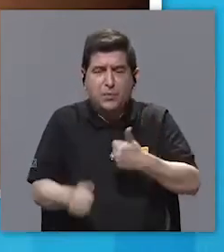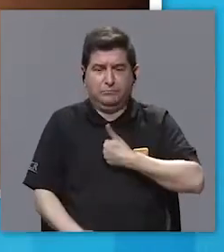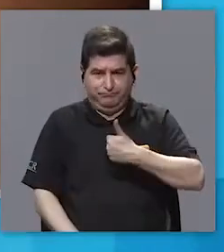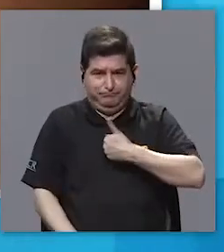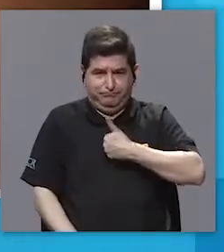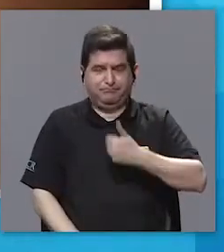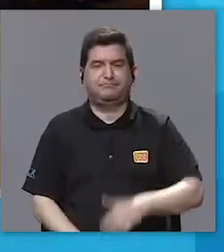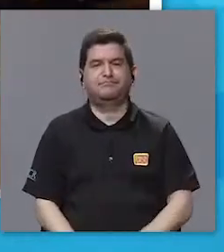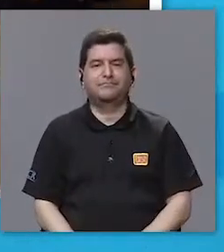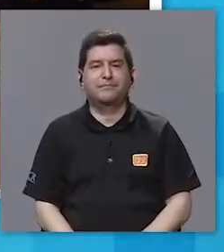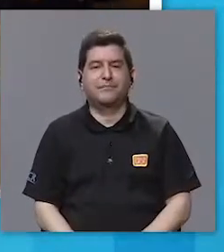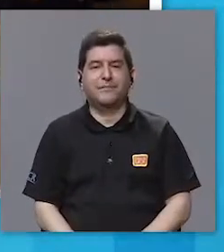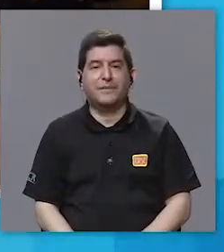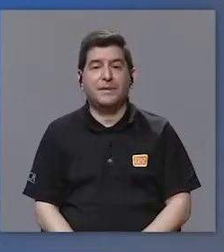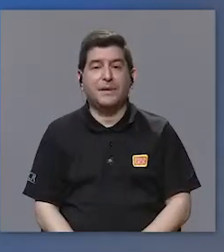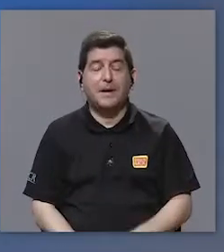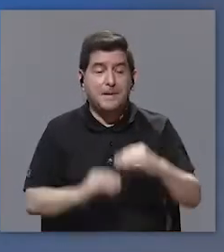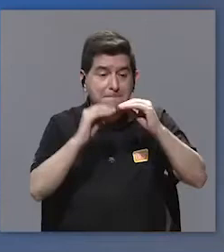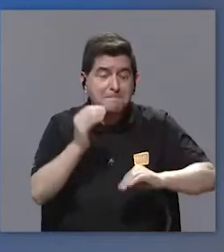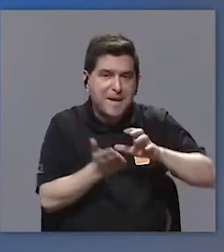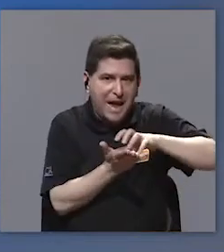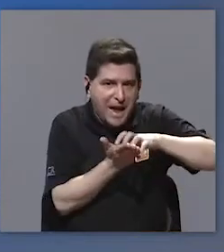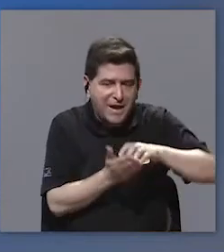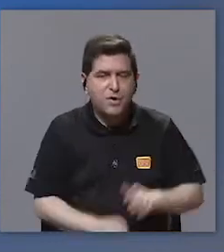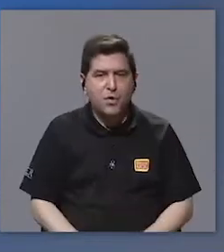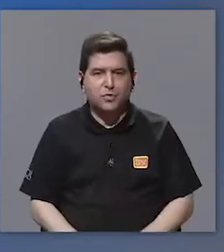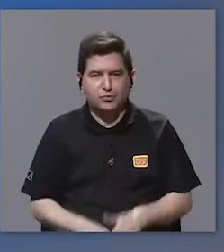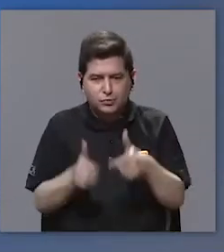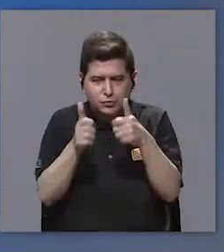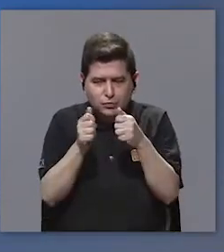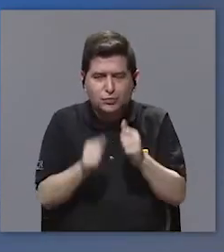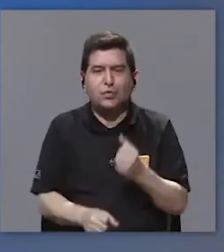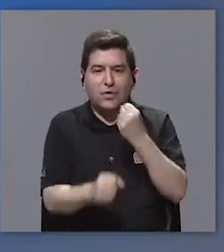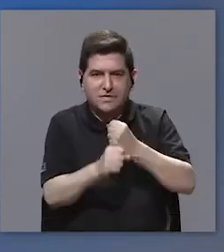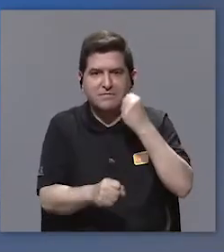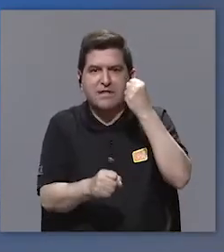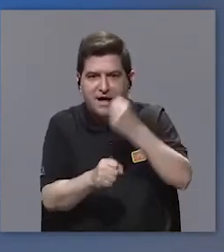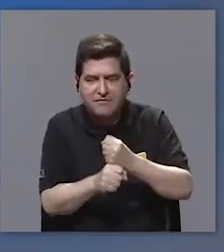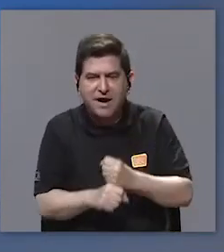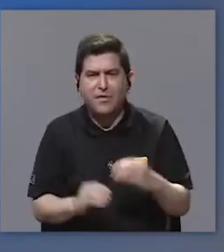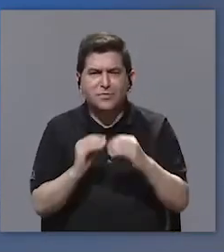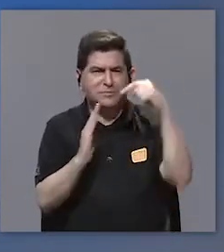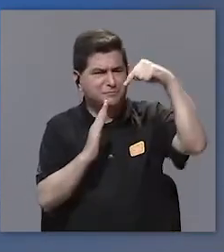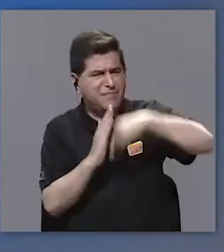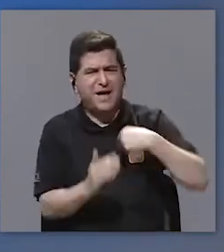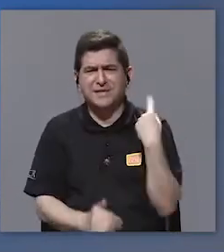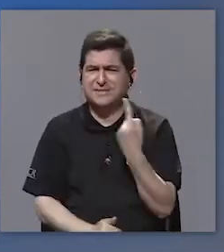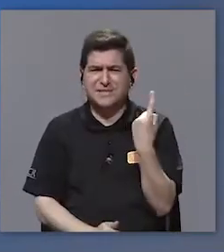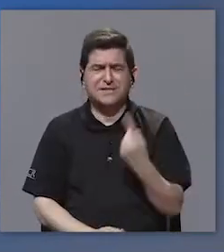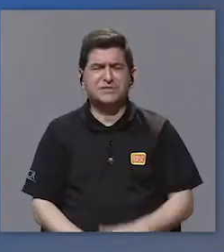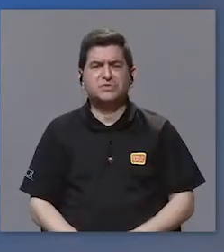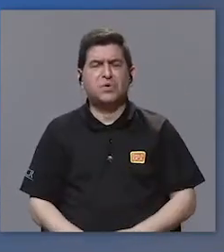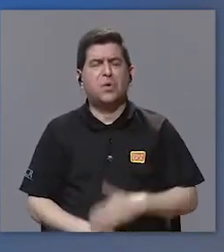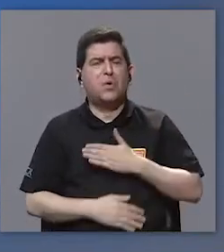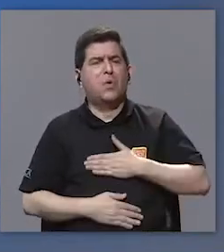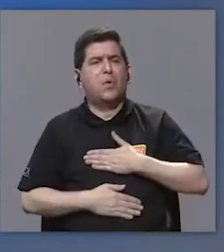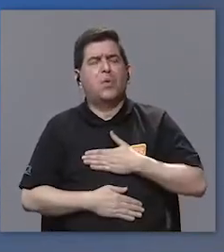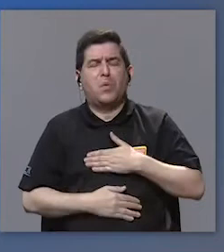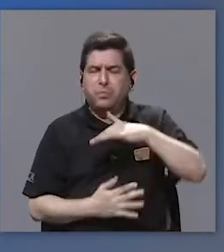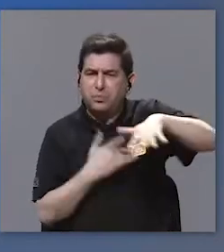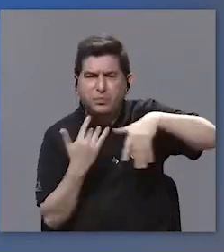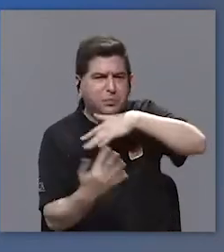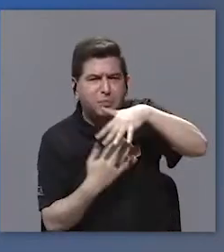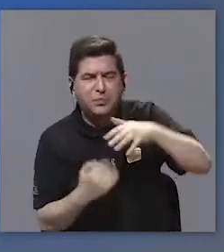nosotros mismos cada vez hay menos duda de que los videojuegos son obras que van más allá de sólo una experiencia